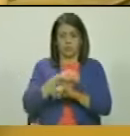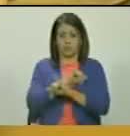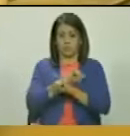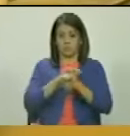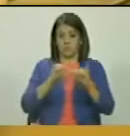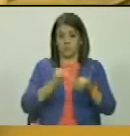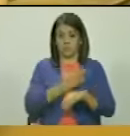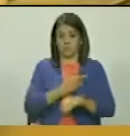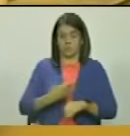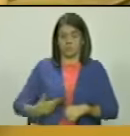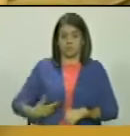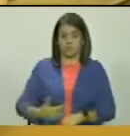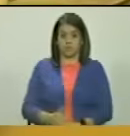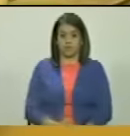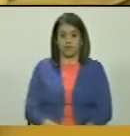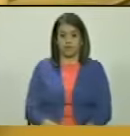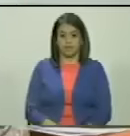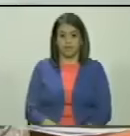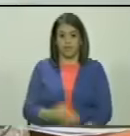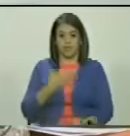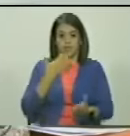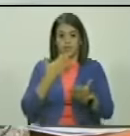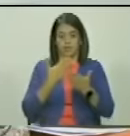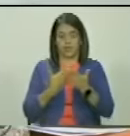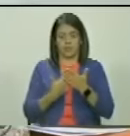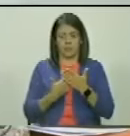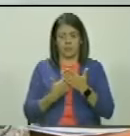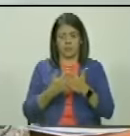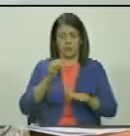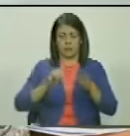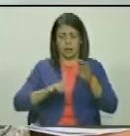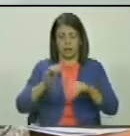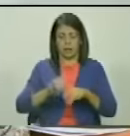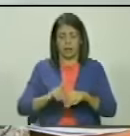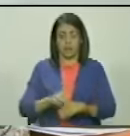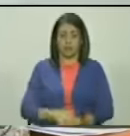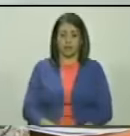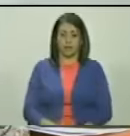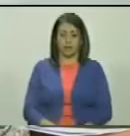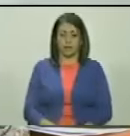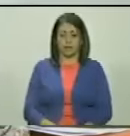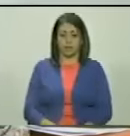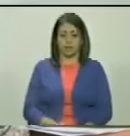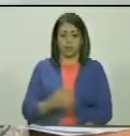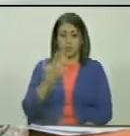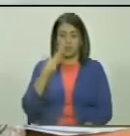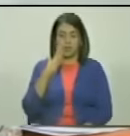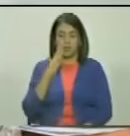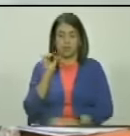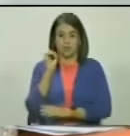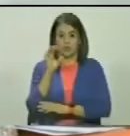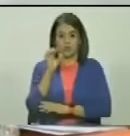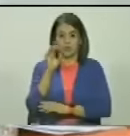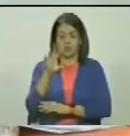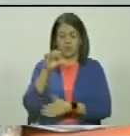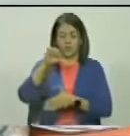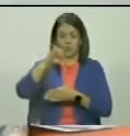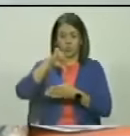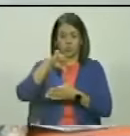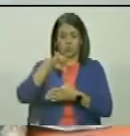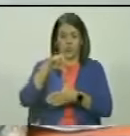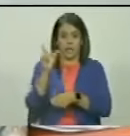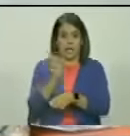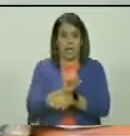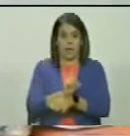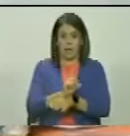es todo ciudadano presidente gracias secretaria hoy nos parecemos al parlamento del sur vamos pero